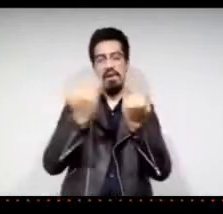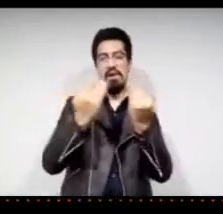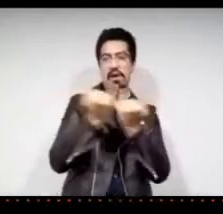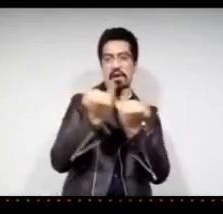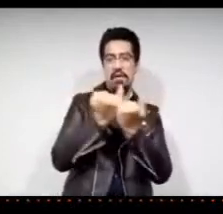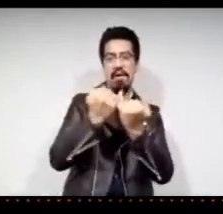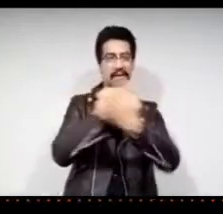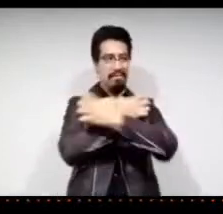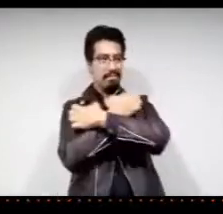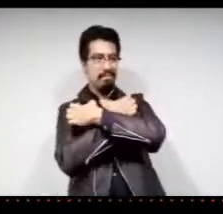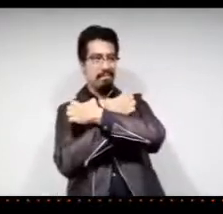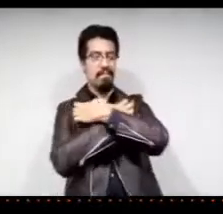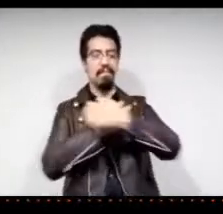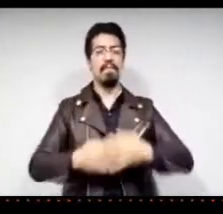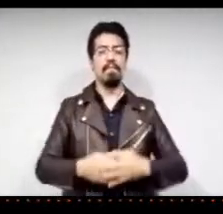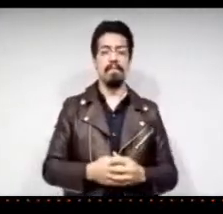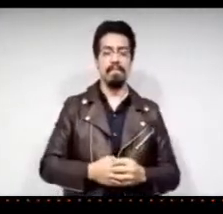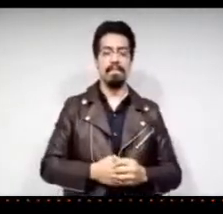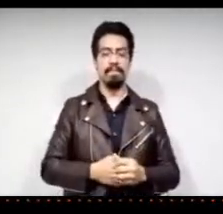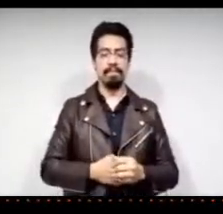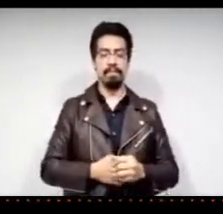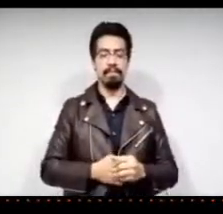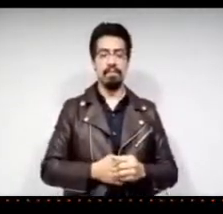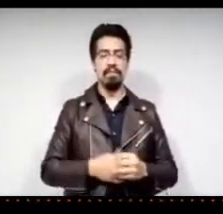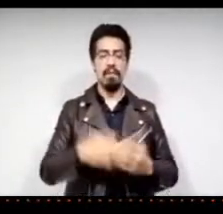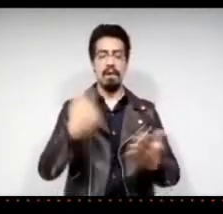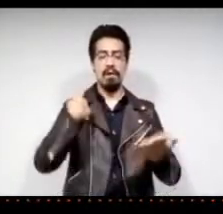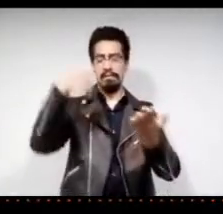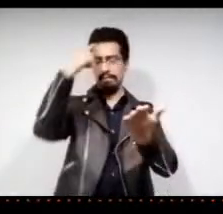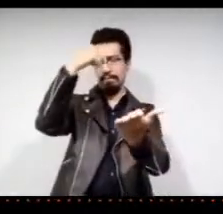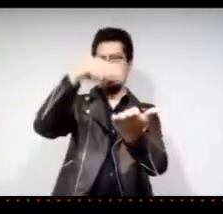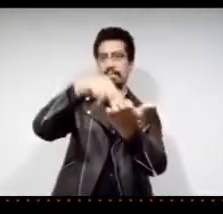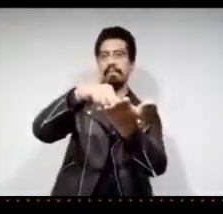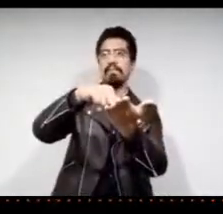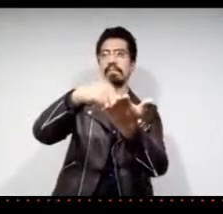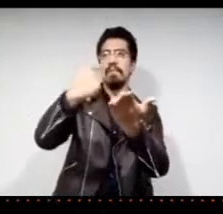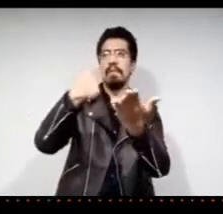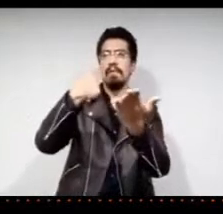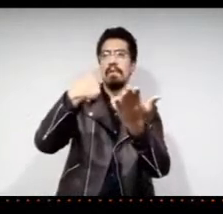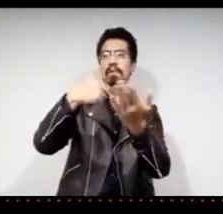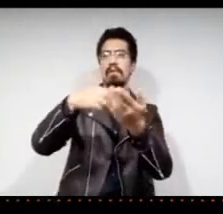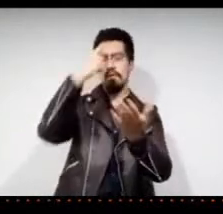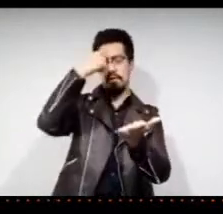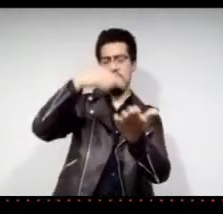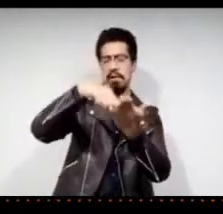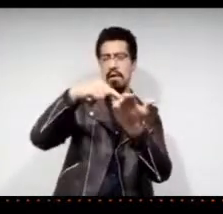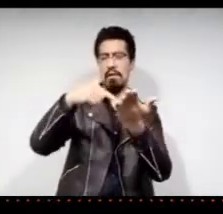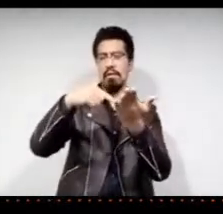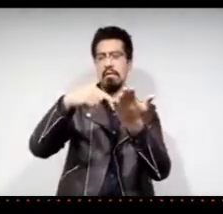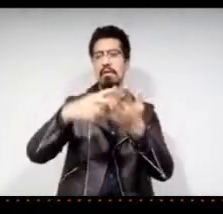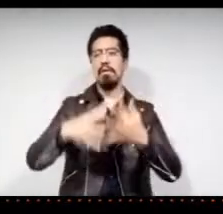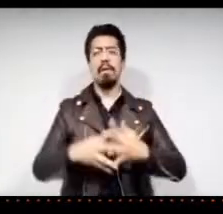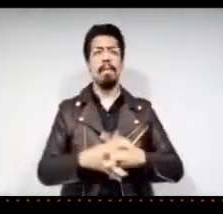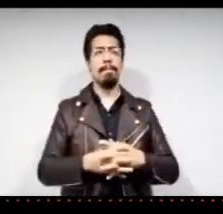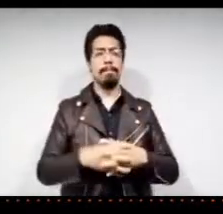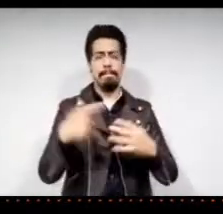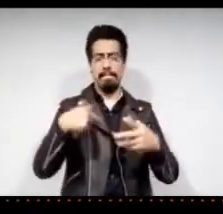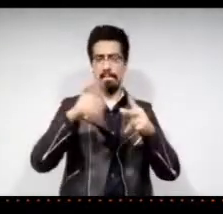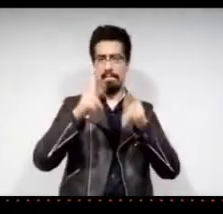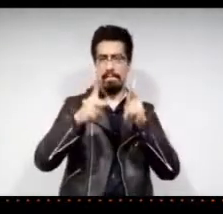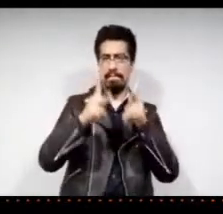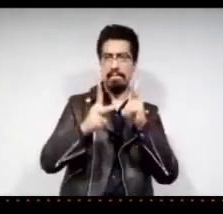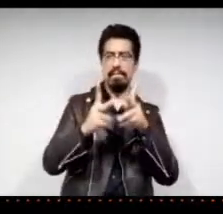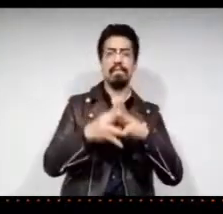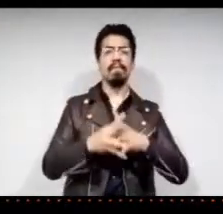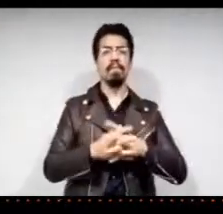cuestiones se tiene alguna evidencia. Creo, y me sumo a los comentarios de este panel, es momento